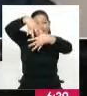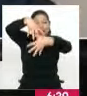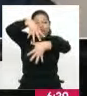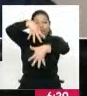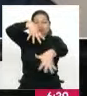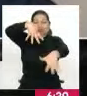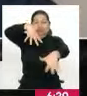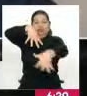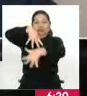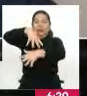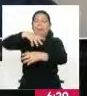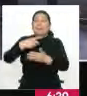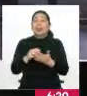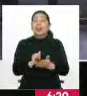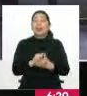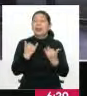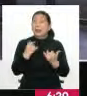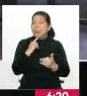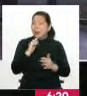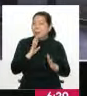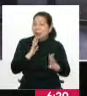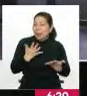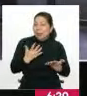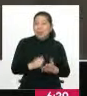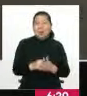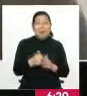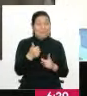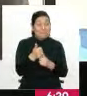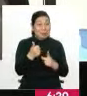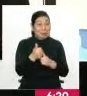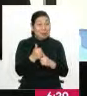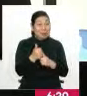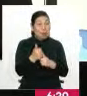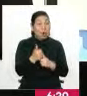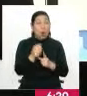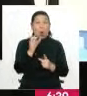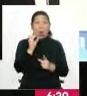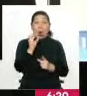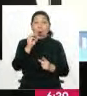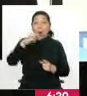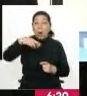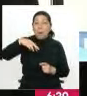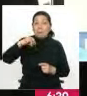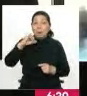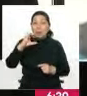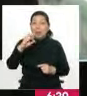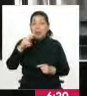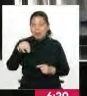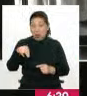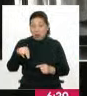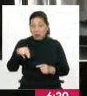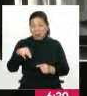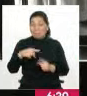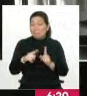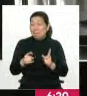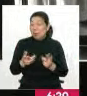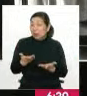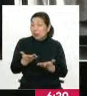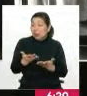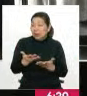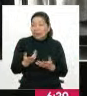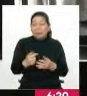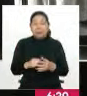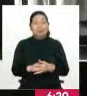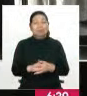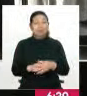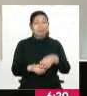ya han sido identificadas. Doctor, estamos hablando entonces del mismo Omicron, ¿verdad? Porque entiendo que si bien estas variantes o sublinajes